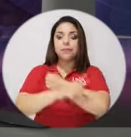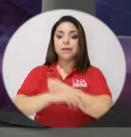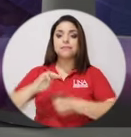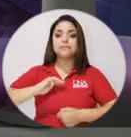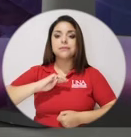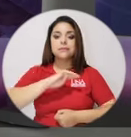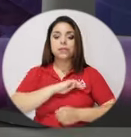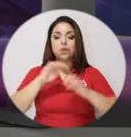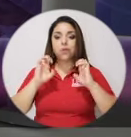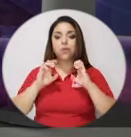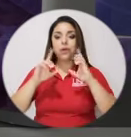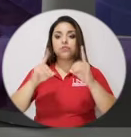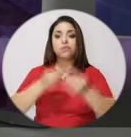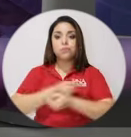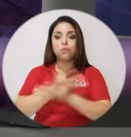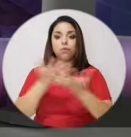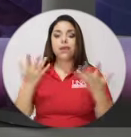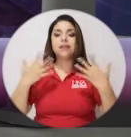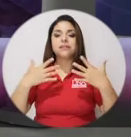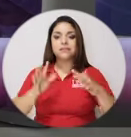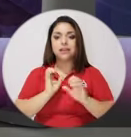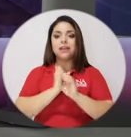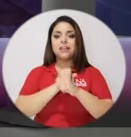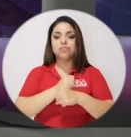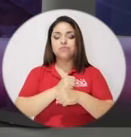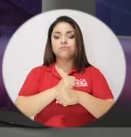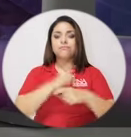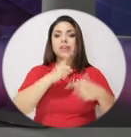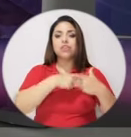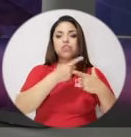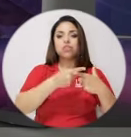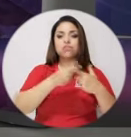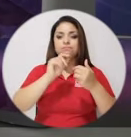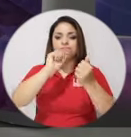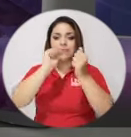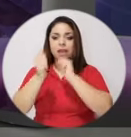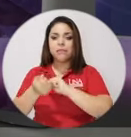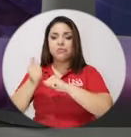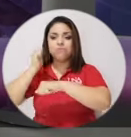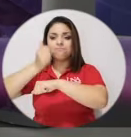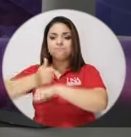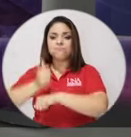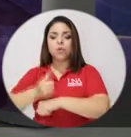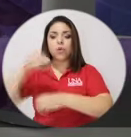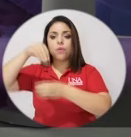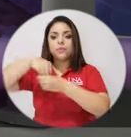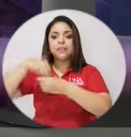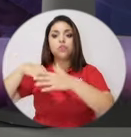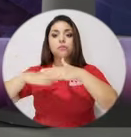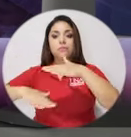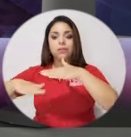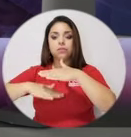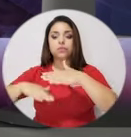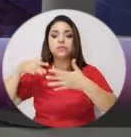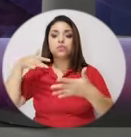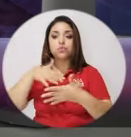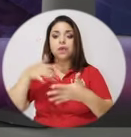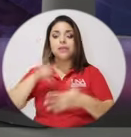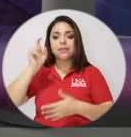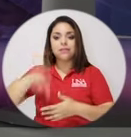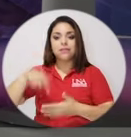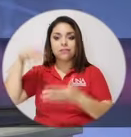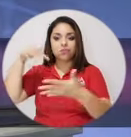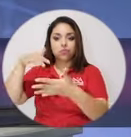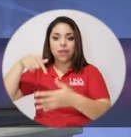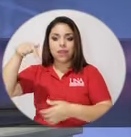de Educación Pública lo ha hecho y estableció entonces unos contenidos básicos que los estudiantes deberían de abordar en este ciclo